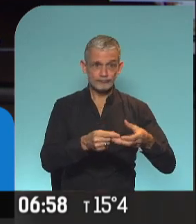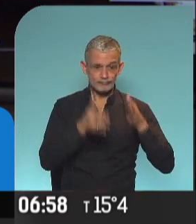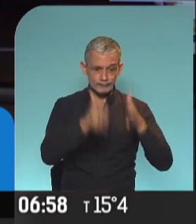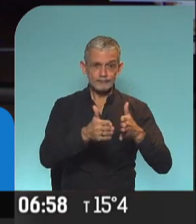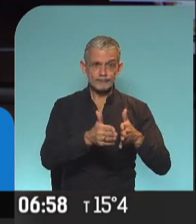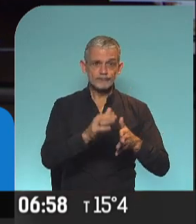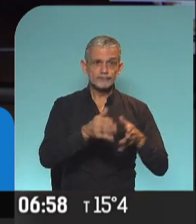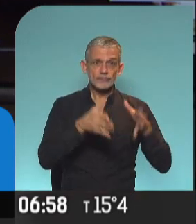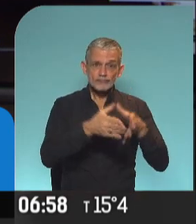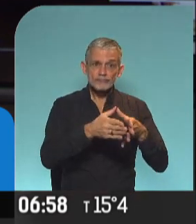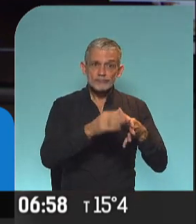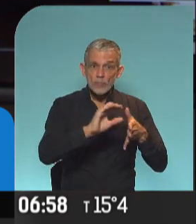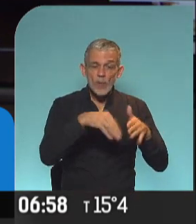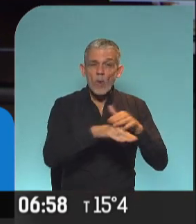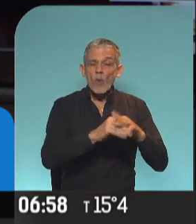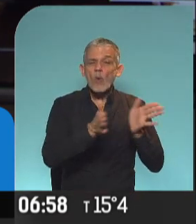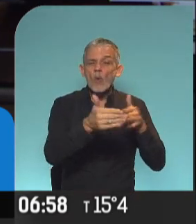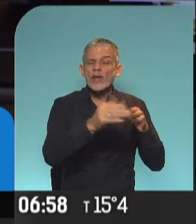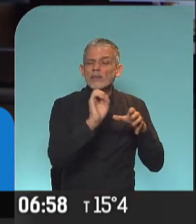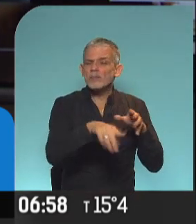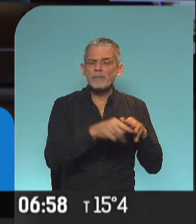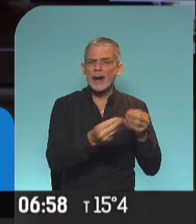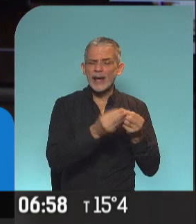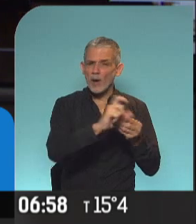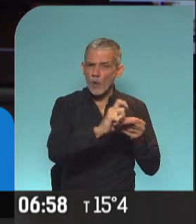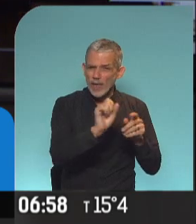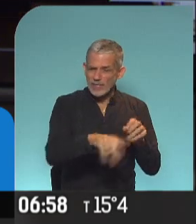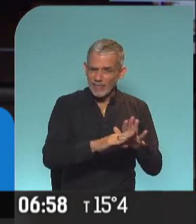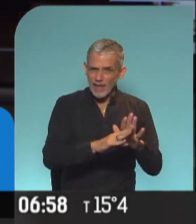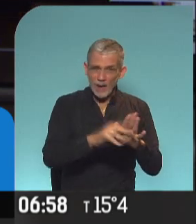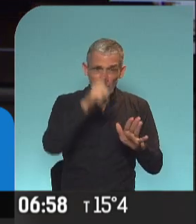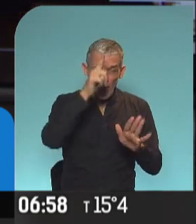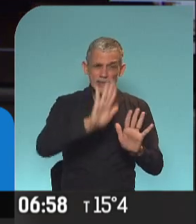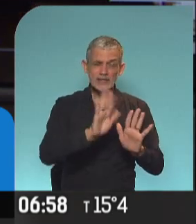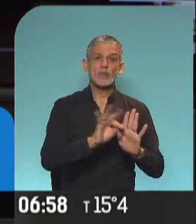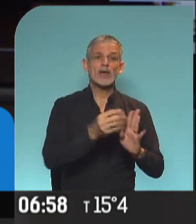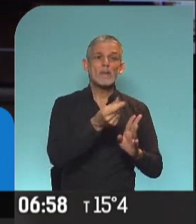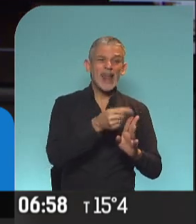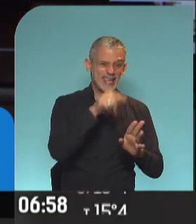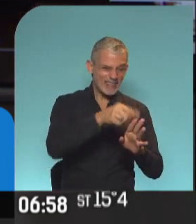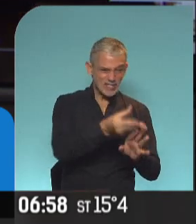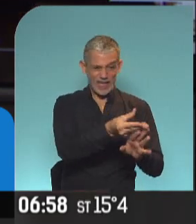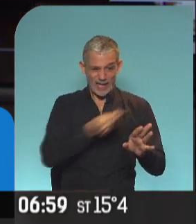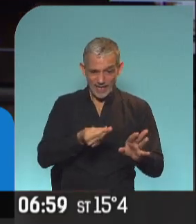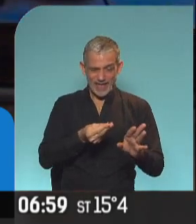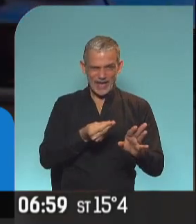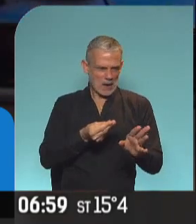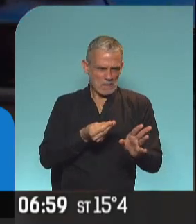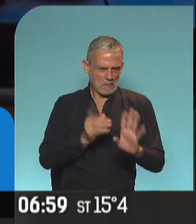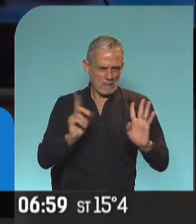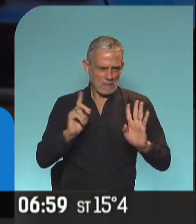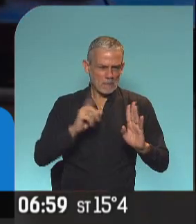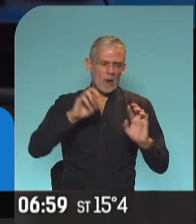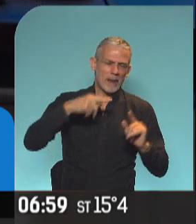cuenta específica, que es la de la Fuerza de Seguridad. Entonces no hay fondos que de eso se afectaran a planes